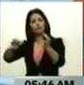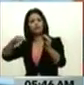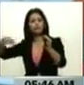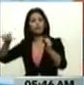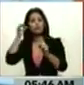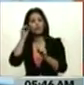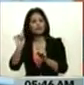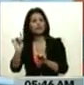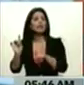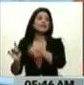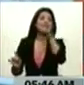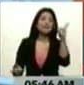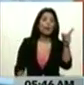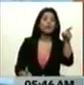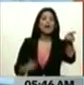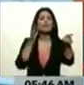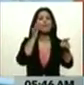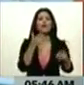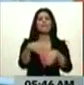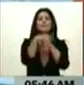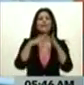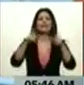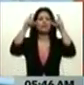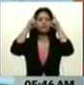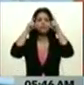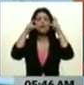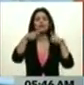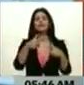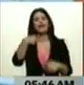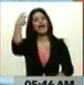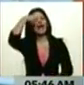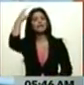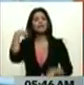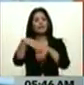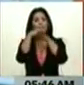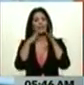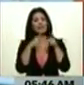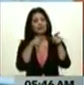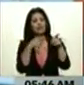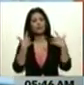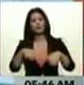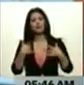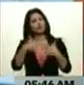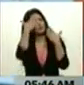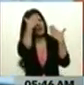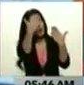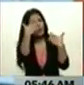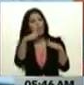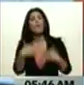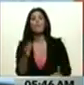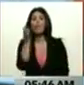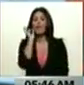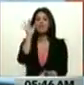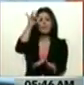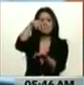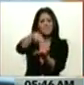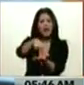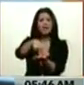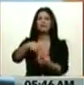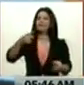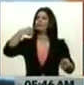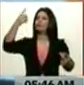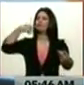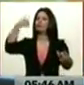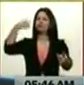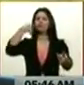Cieloína, nuestra canciller, a quien nosotros aquí le mandamos, oye, todos los saludos, porque con cuánta altura ha estado en esos escenarios internacionales. Se los